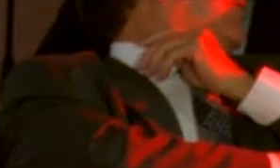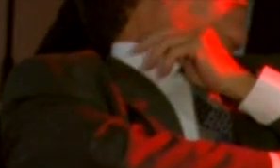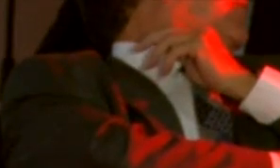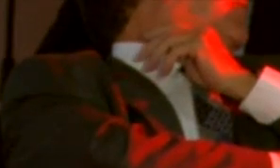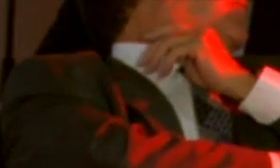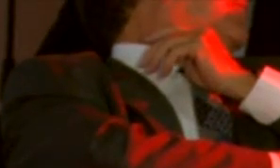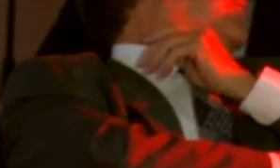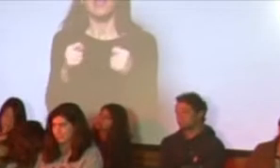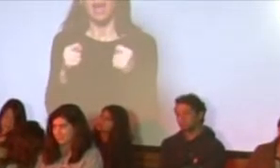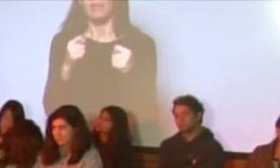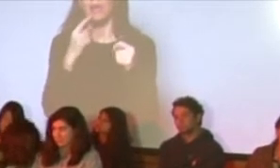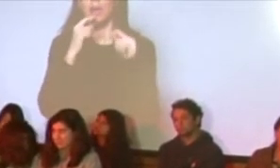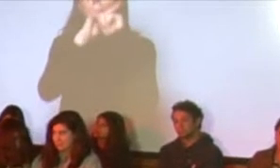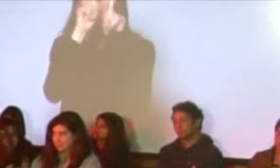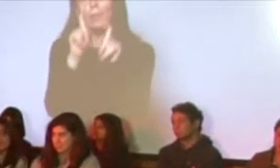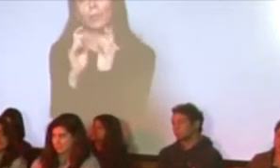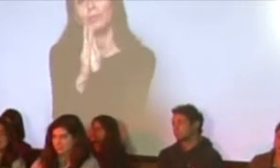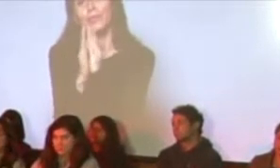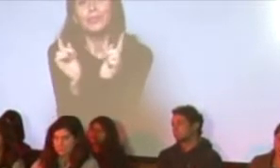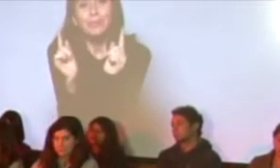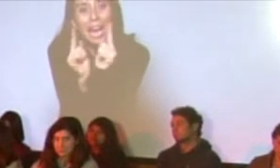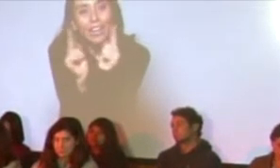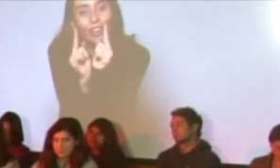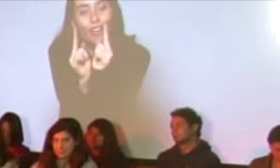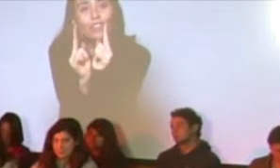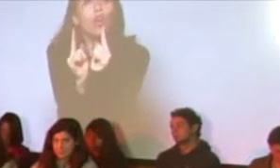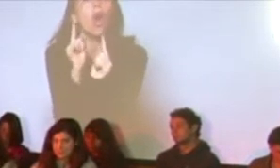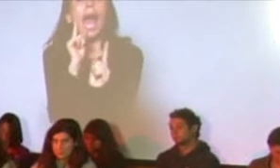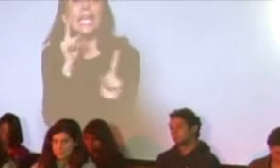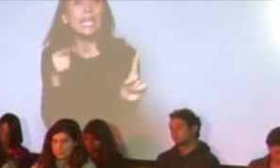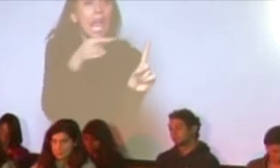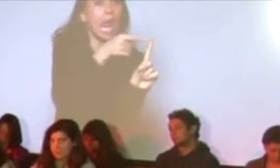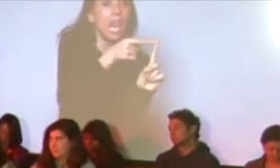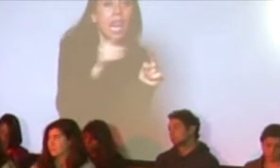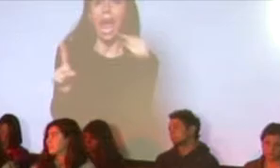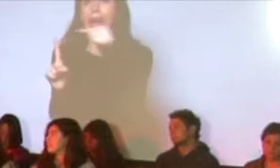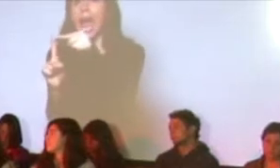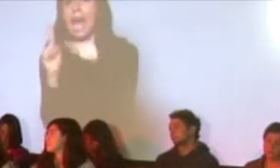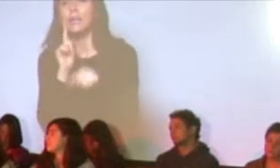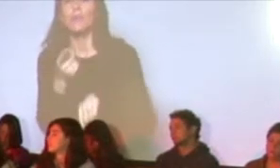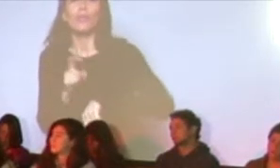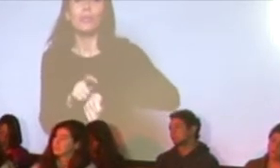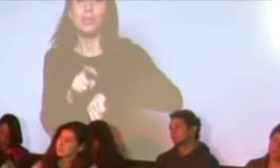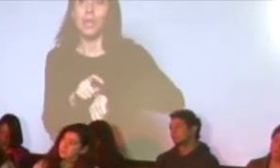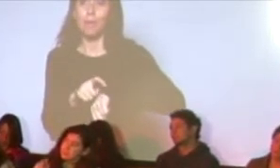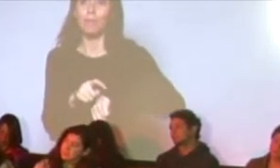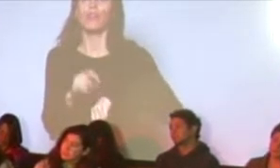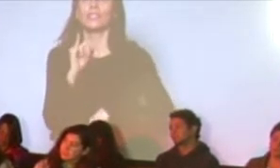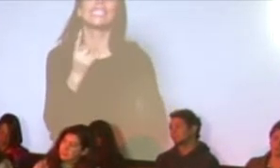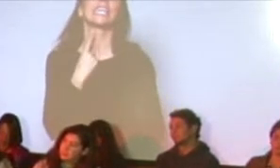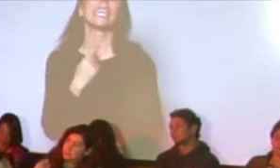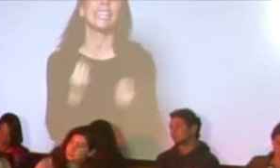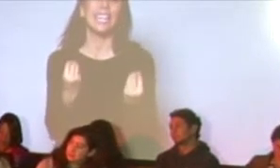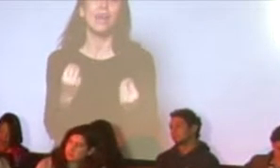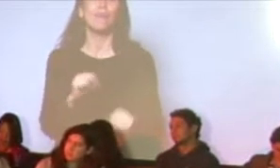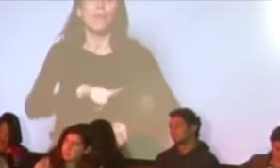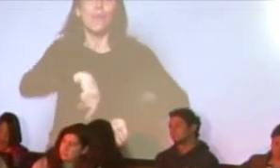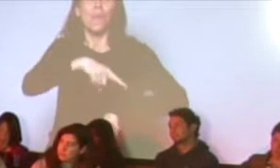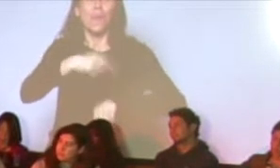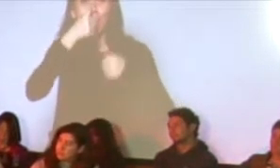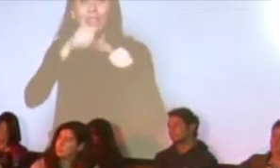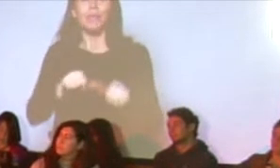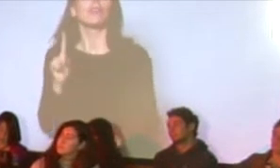Tratemos de hacer las preguntas un poquito más cortas, ¿sí? O más dirigidas también alguna vez. Sí, hola. Por un muchas, tema de tiempo, no por un tema de interés, porque podríamos estar aquí mucho tiempo. No, sí, más que